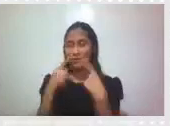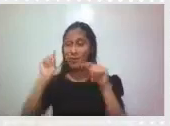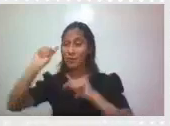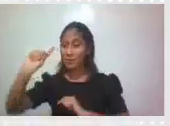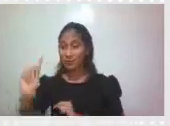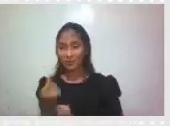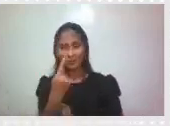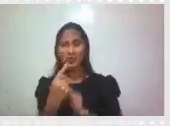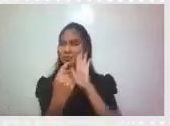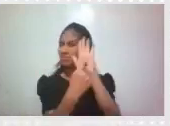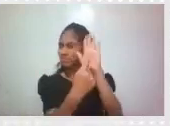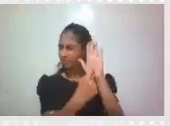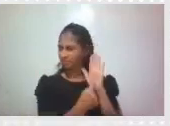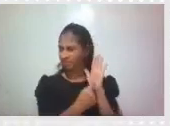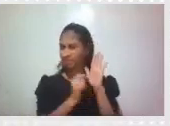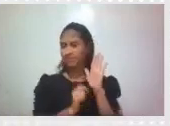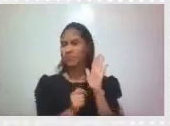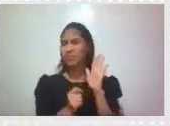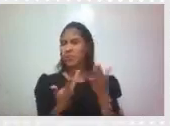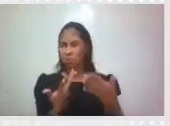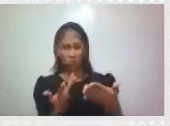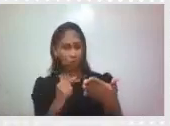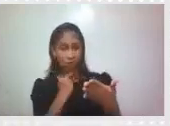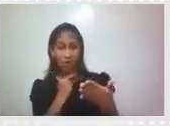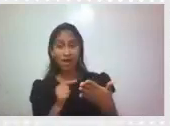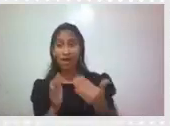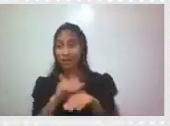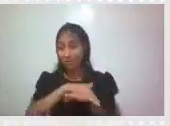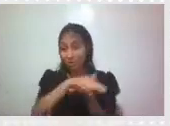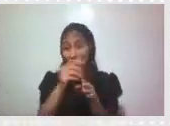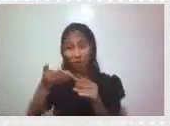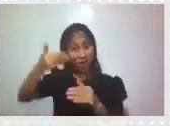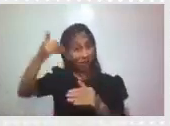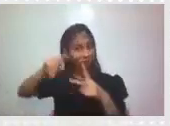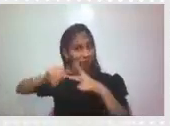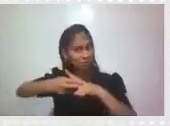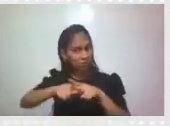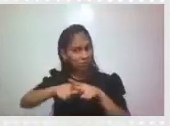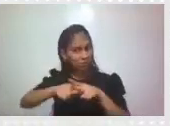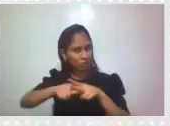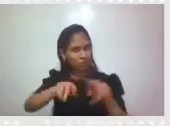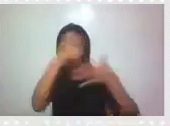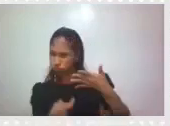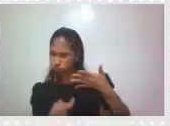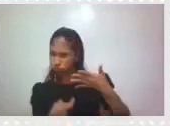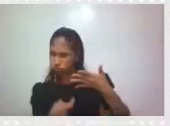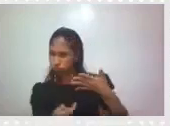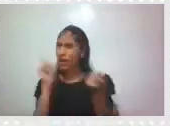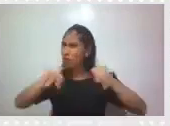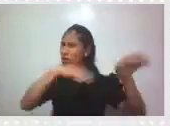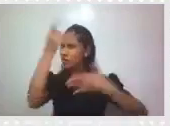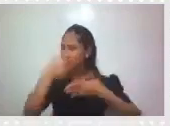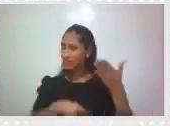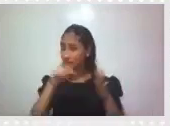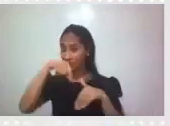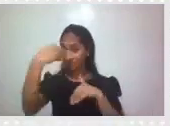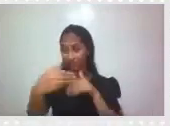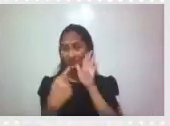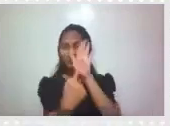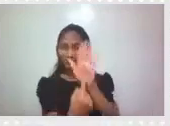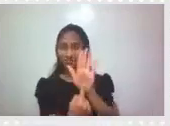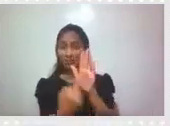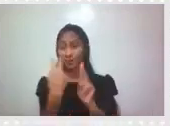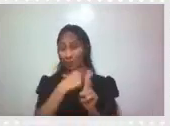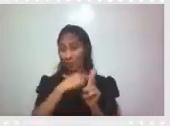algunos alcances sobre los resultados que obtuvimos con las iniciativas anteriores. Entonces, con las dos hojas de